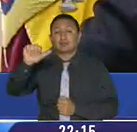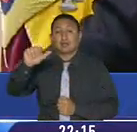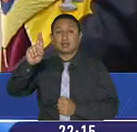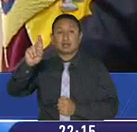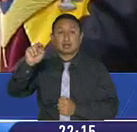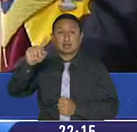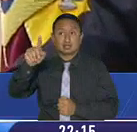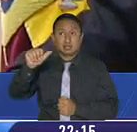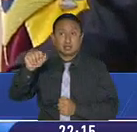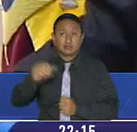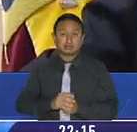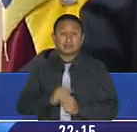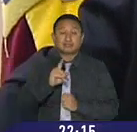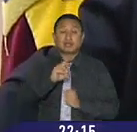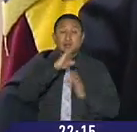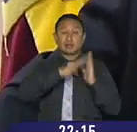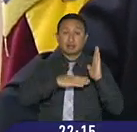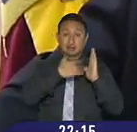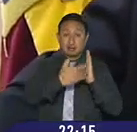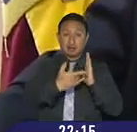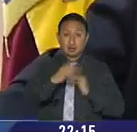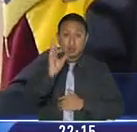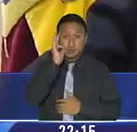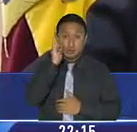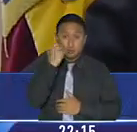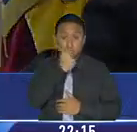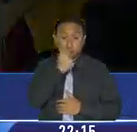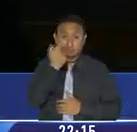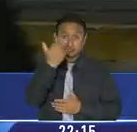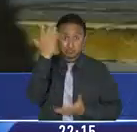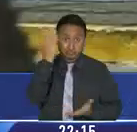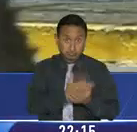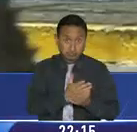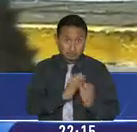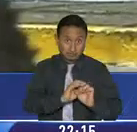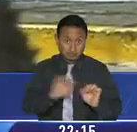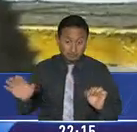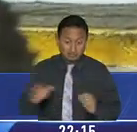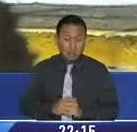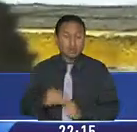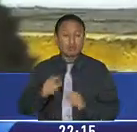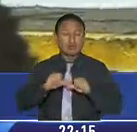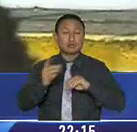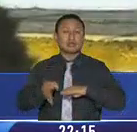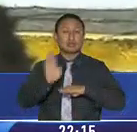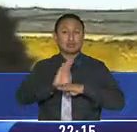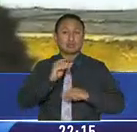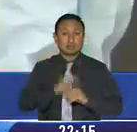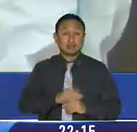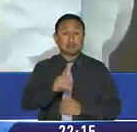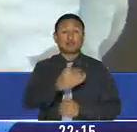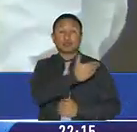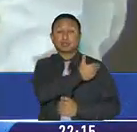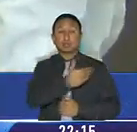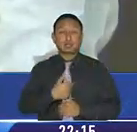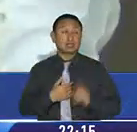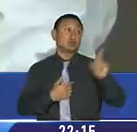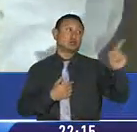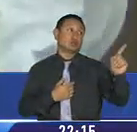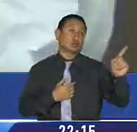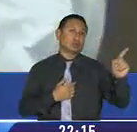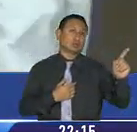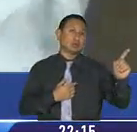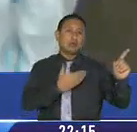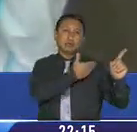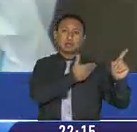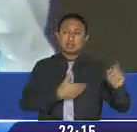que hasta el día de hoy no la derogan. La asamblea dice que es el presidente dice que